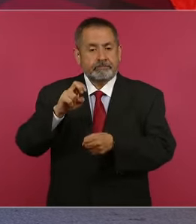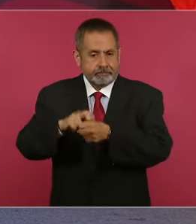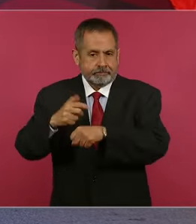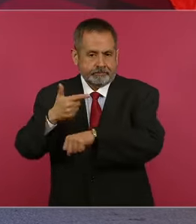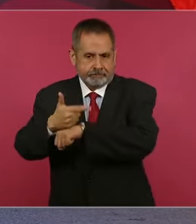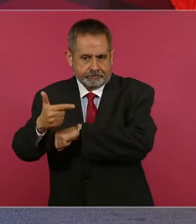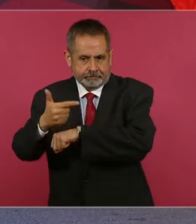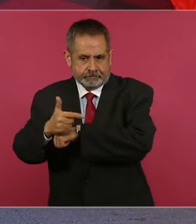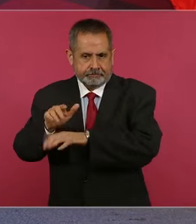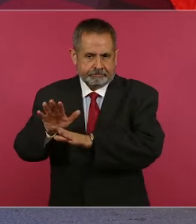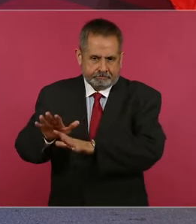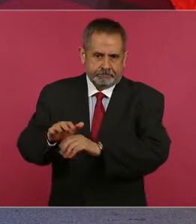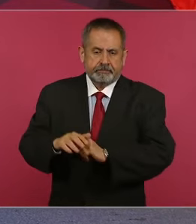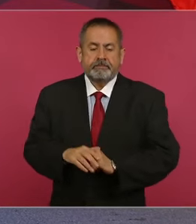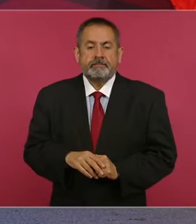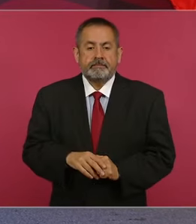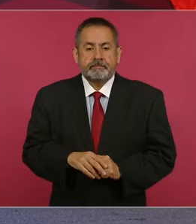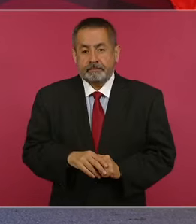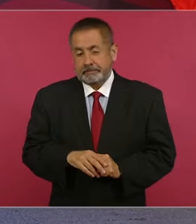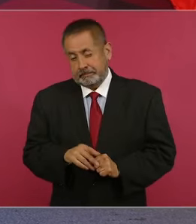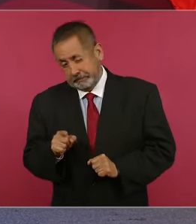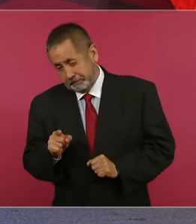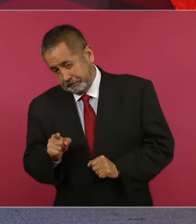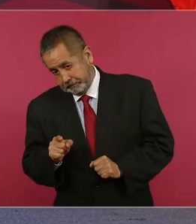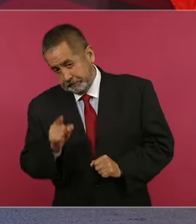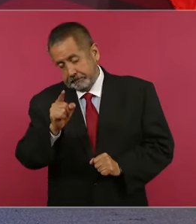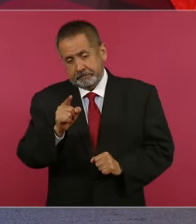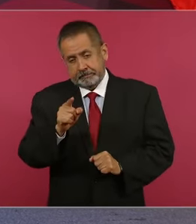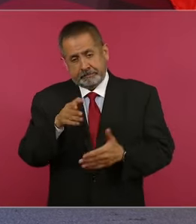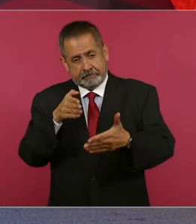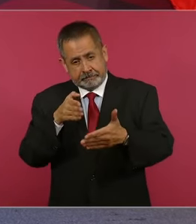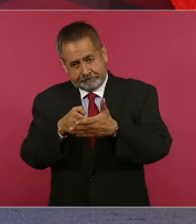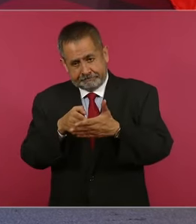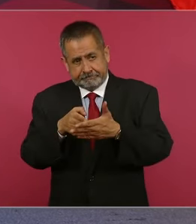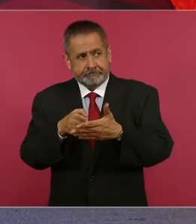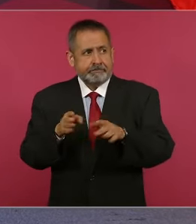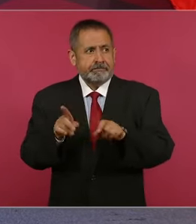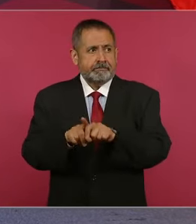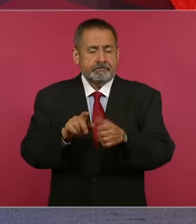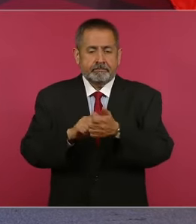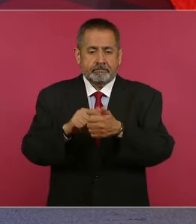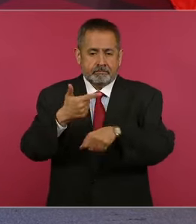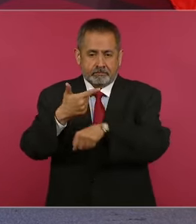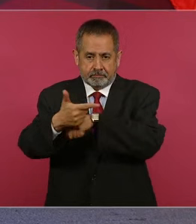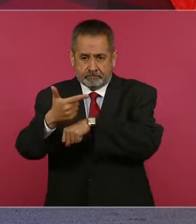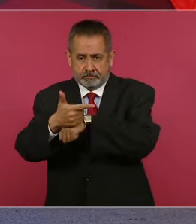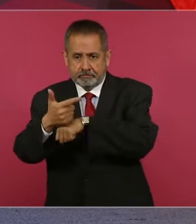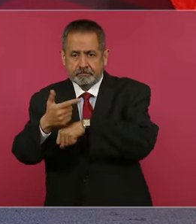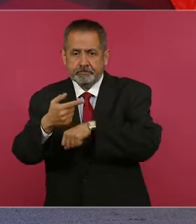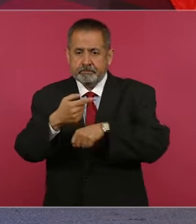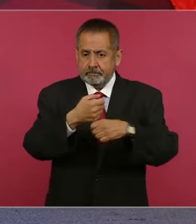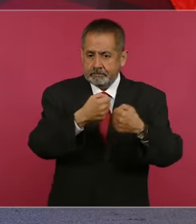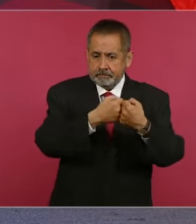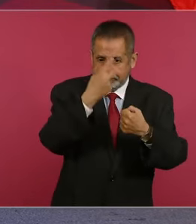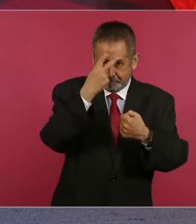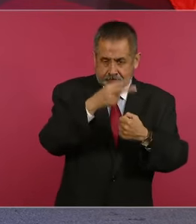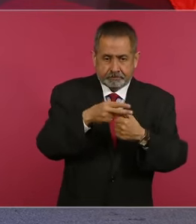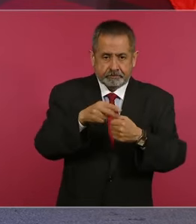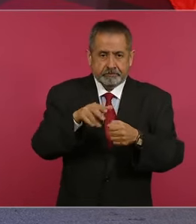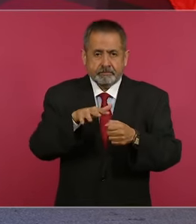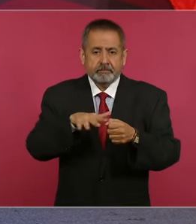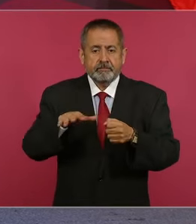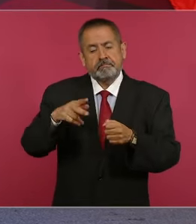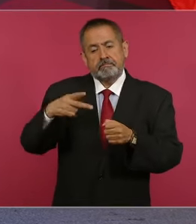recta, aquí en el límite de Guatemala y México, hay una zona arqueológica del